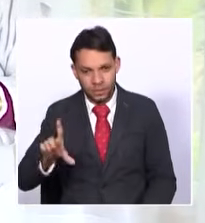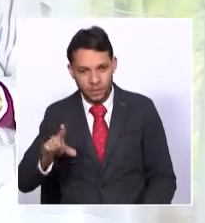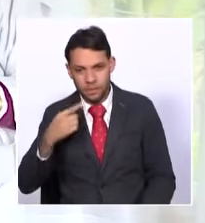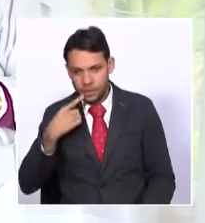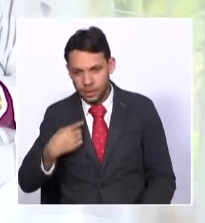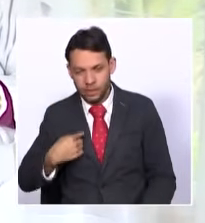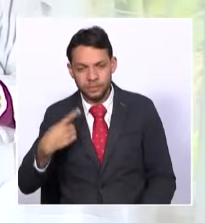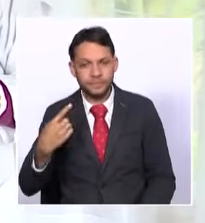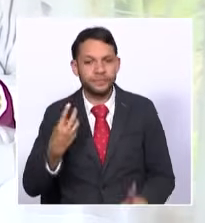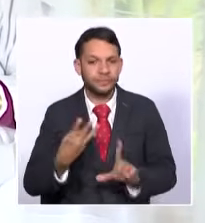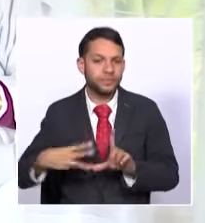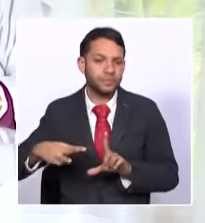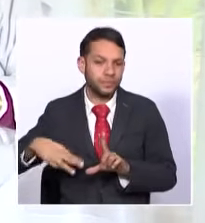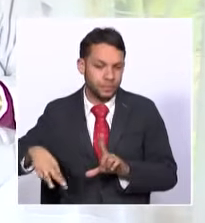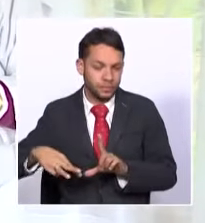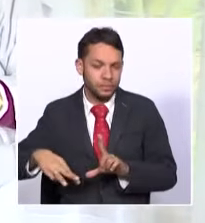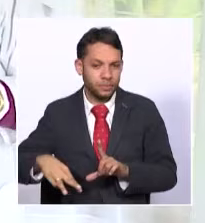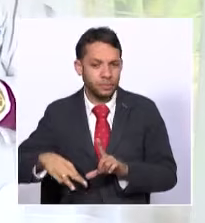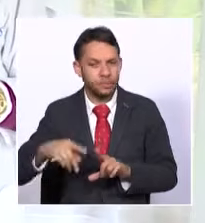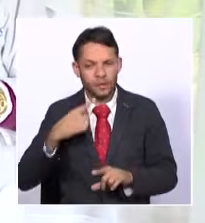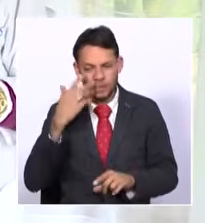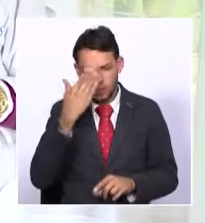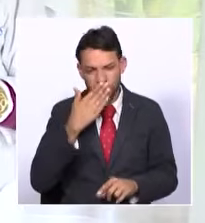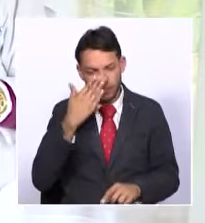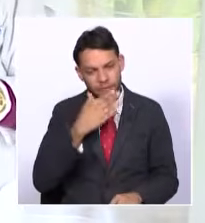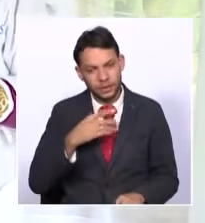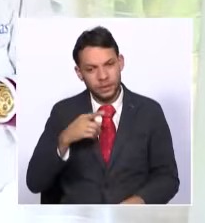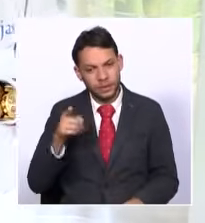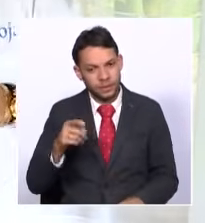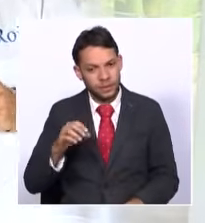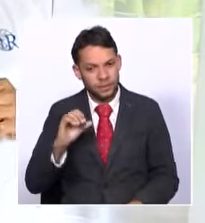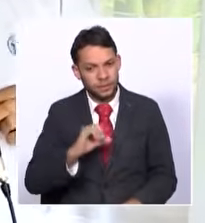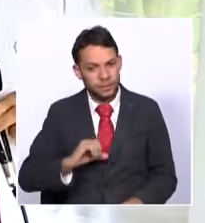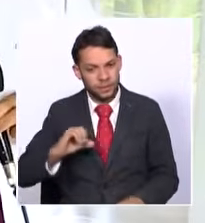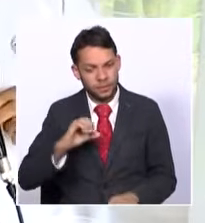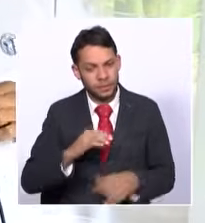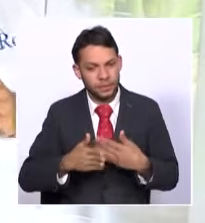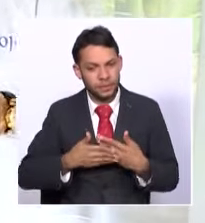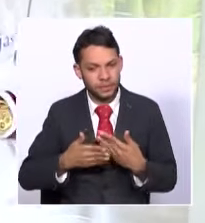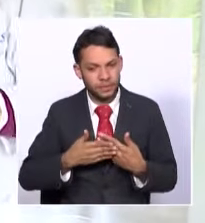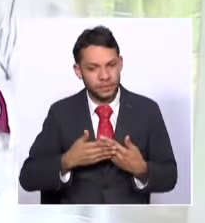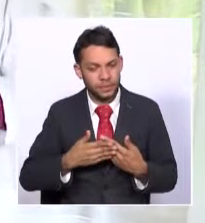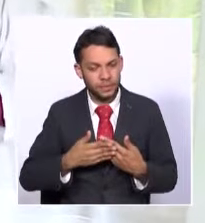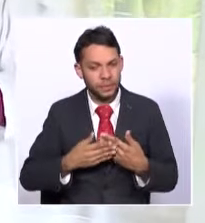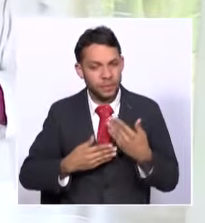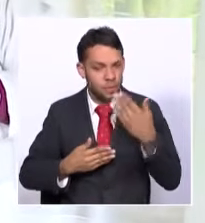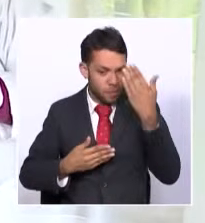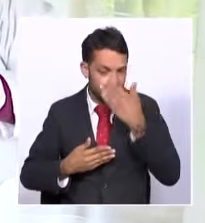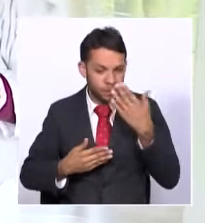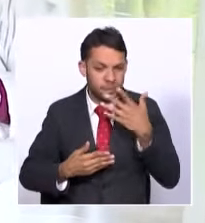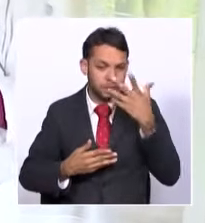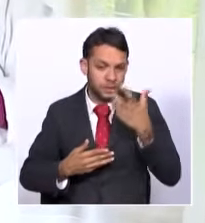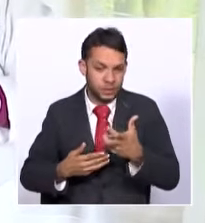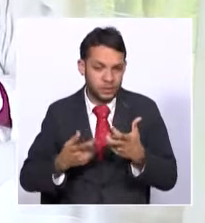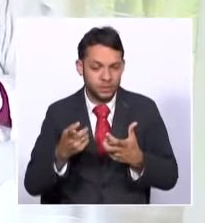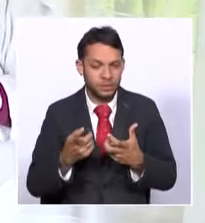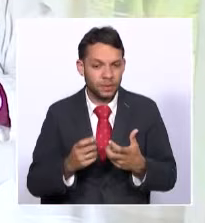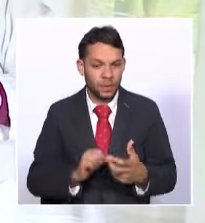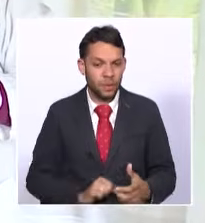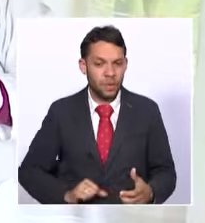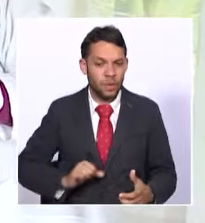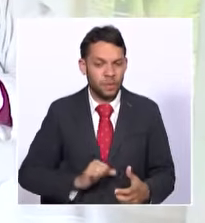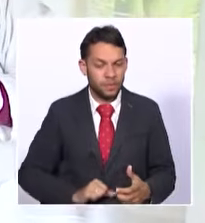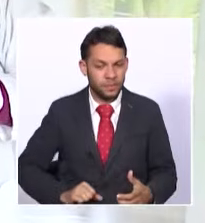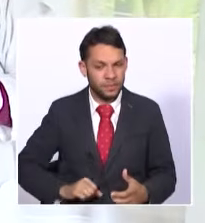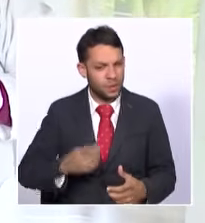Dos Quebradas. Y entonces lo primero que hizo se fue para el radiólogo, y no para que le hiciera el test de Farril, sino que le dijo, hagámosle una ecografía de esos riñones,